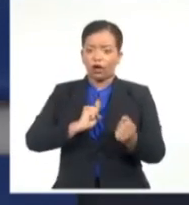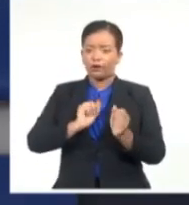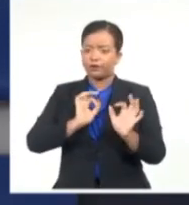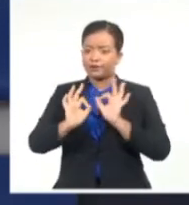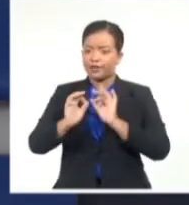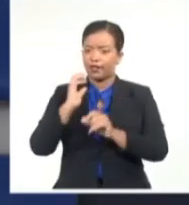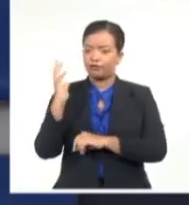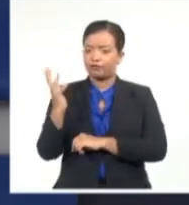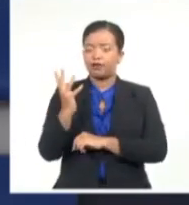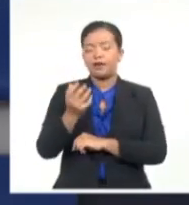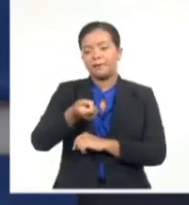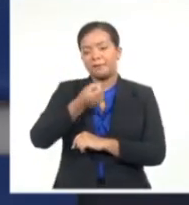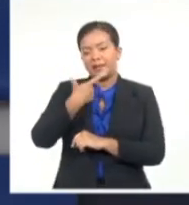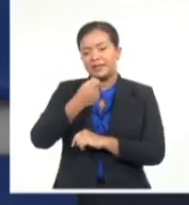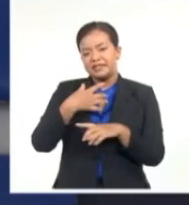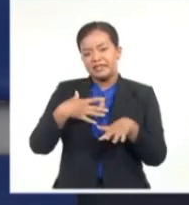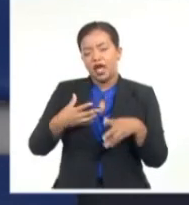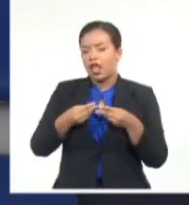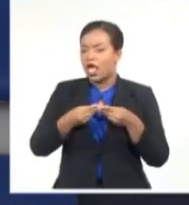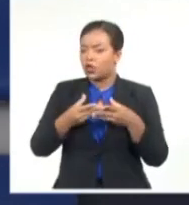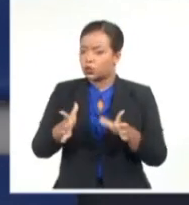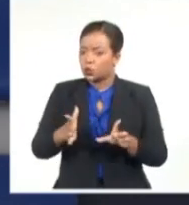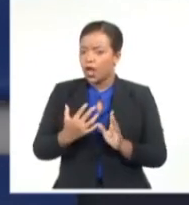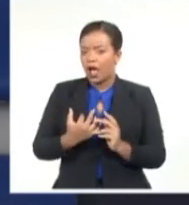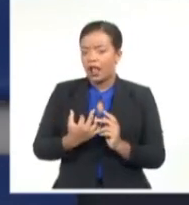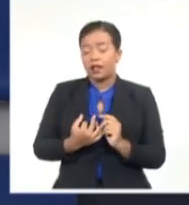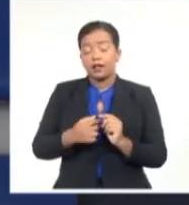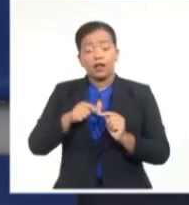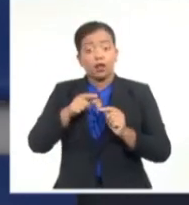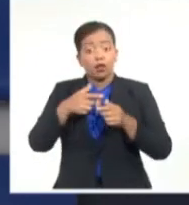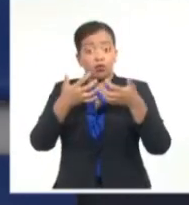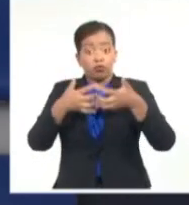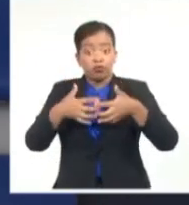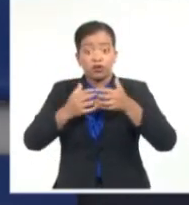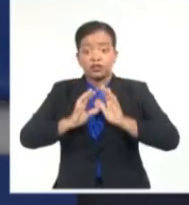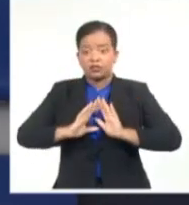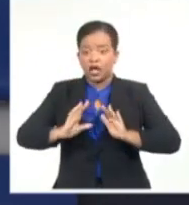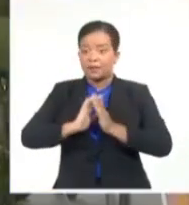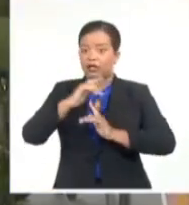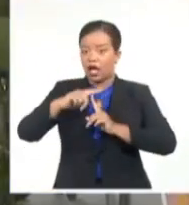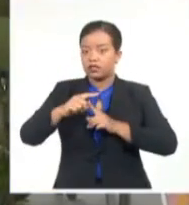natural tradicional. Sus productos bionaturales ya tienen presencia en Matanzas.